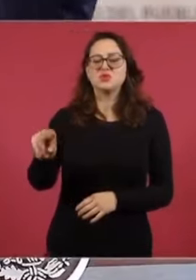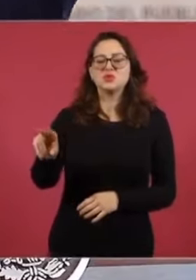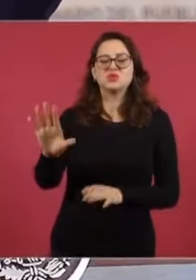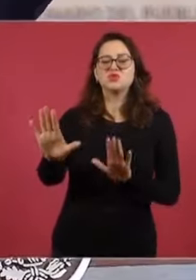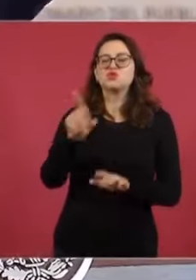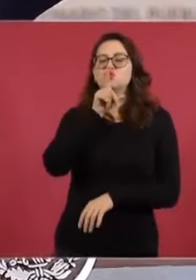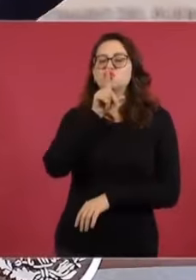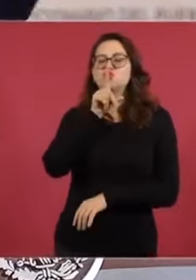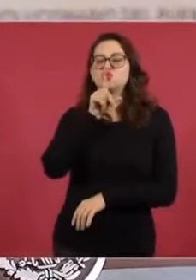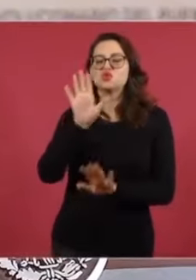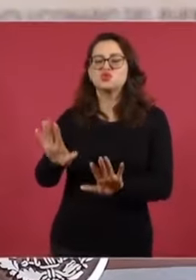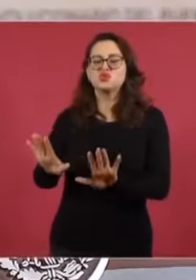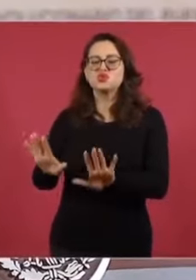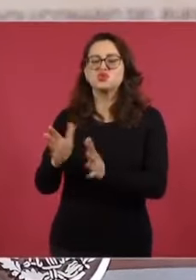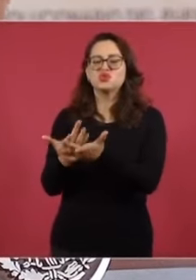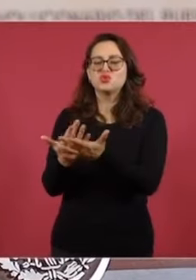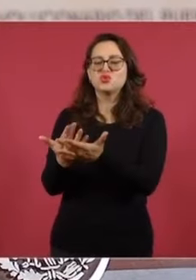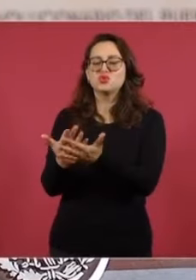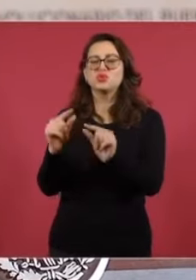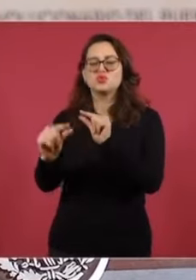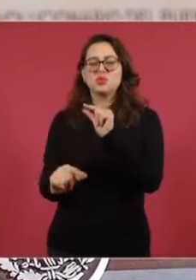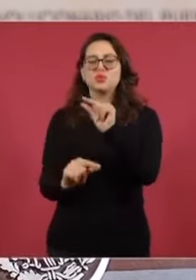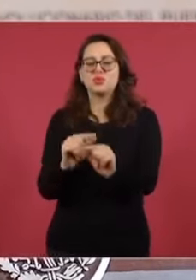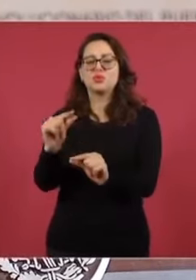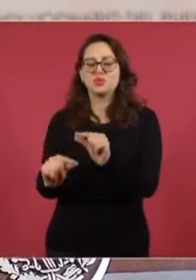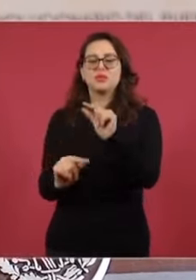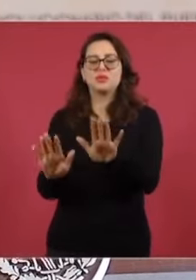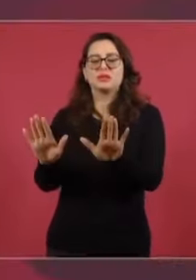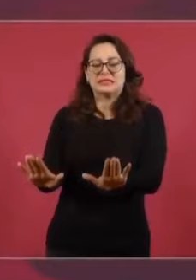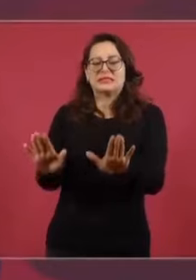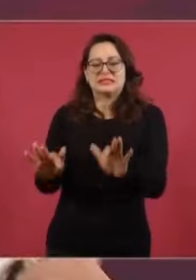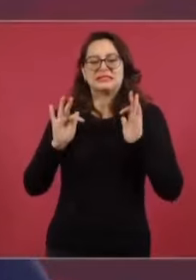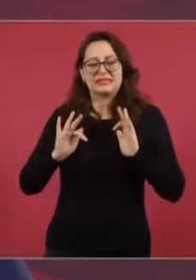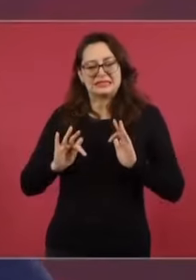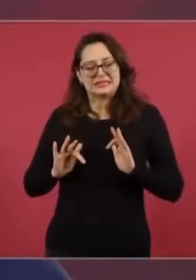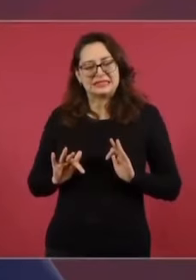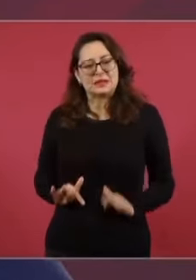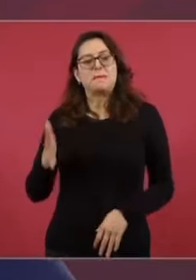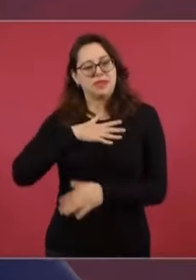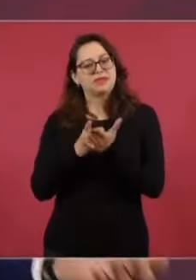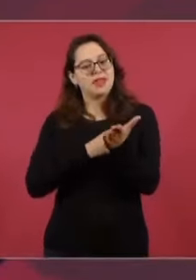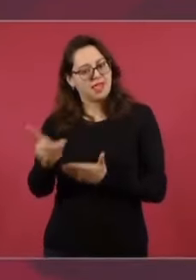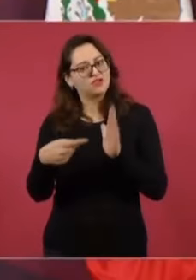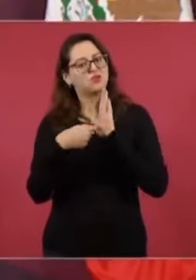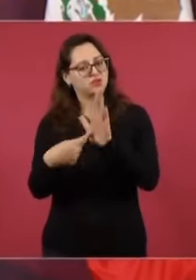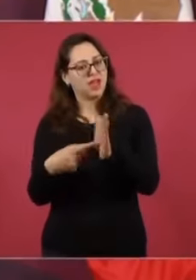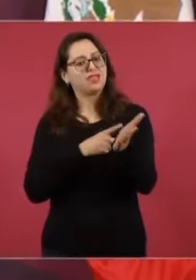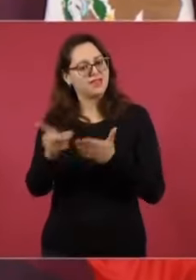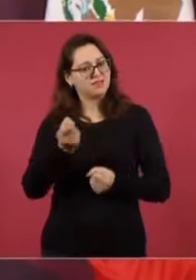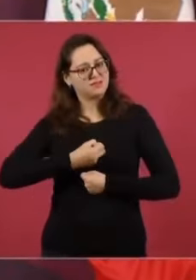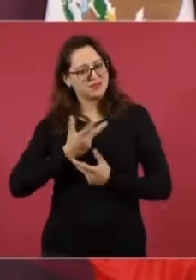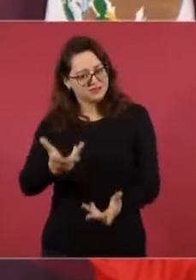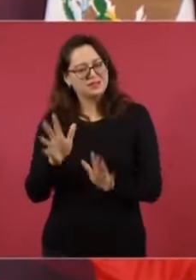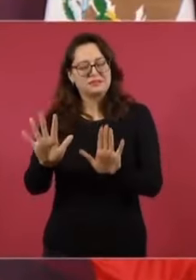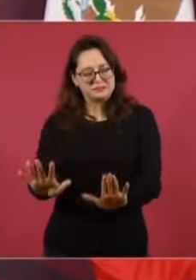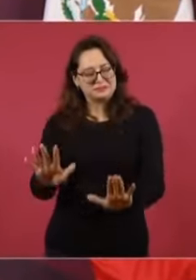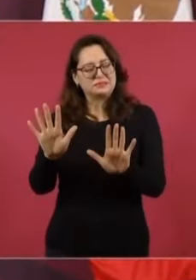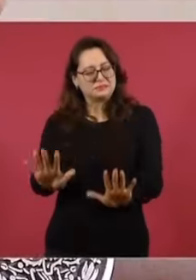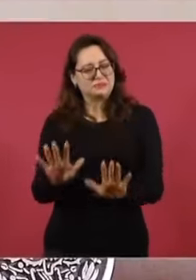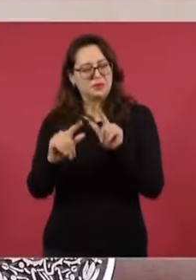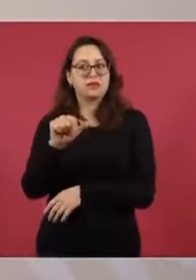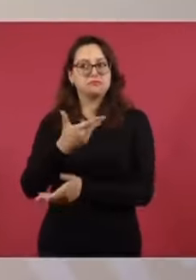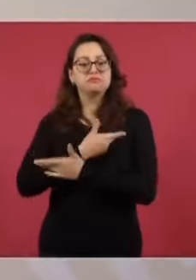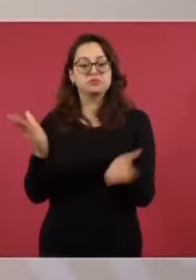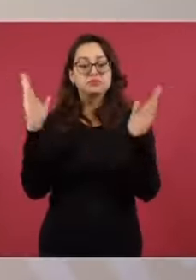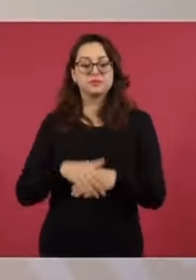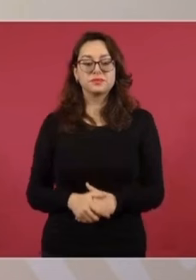No. Bueno, espérense. No, vamos poco a poco, porque también yo tengo derecho, ¿no? Sí, a la réplica. Sí. Entonces, todo vamos a contestar,